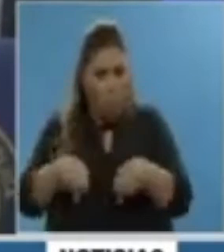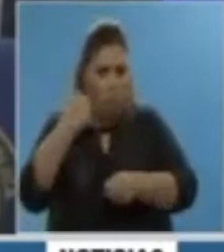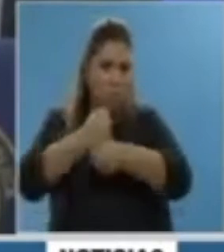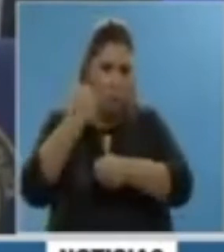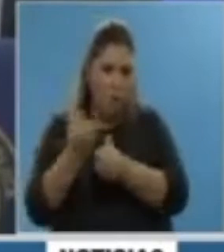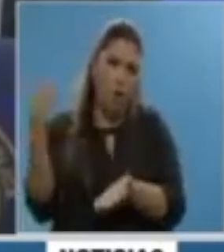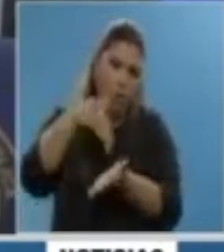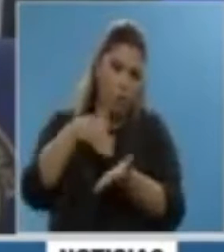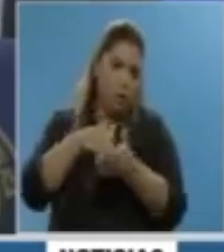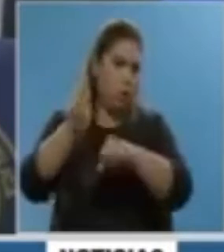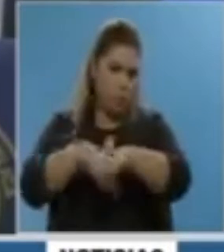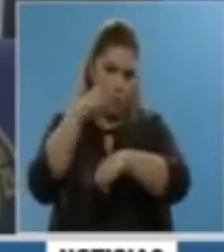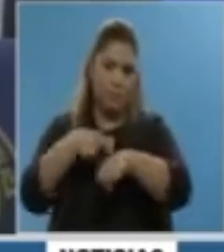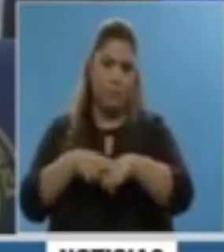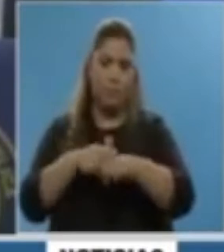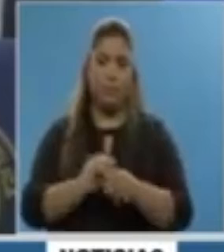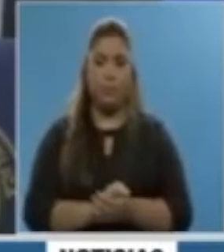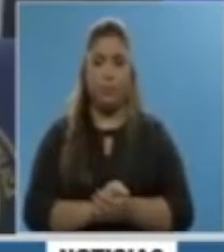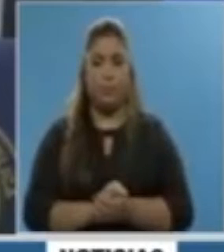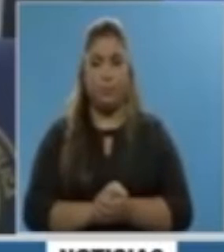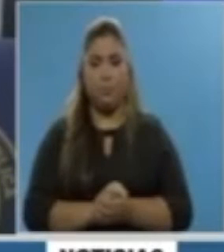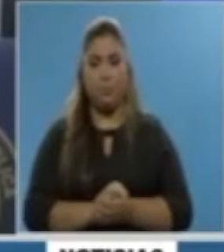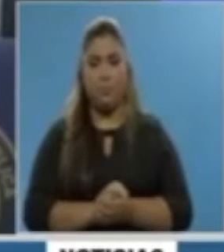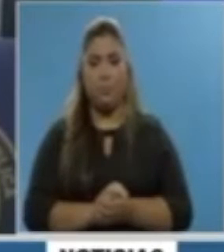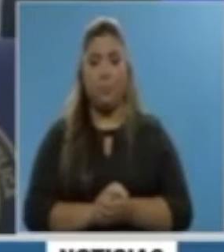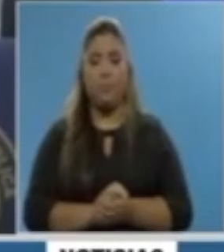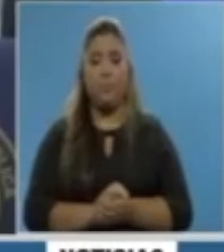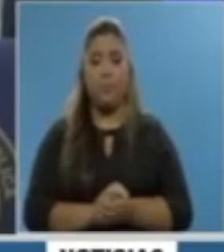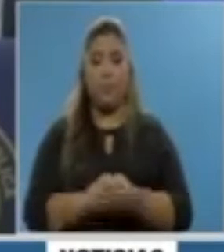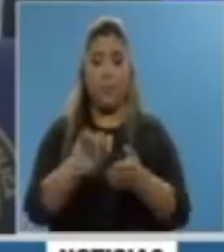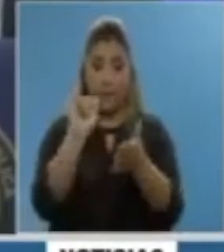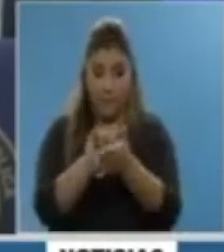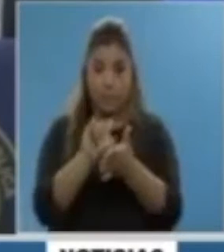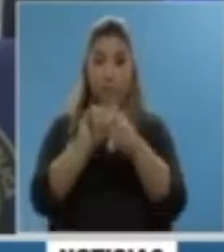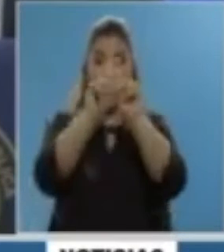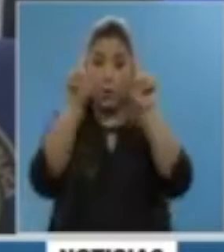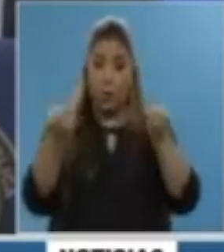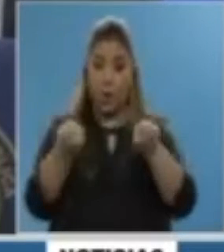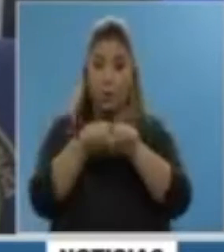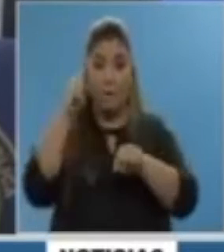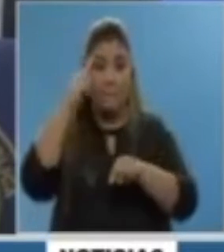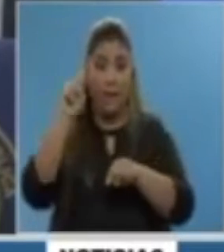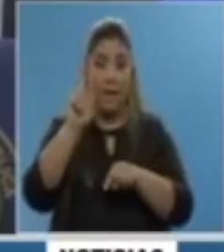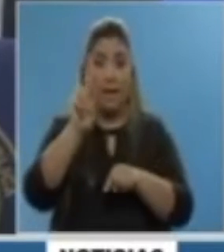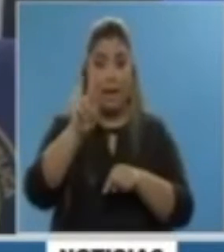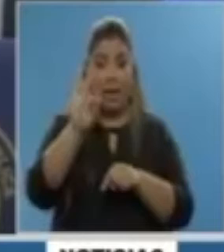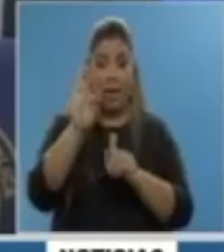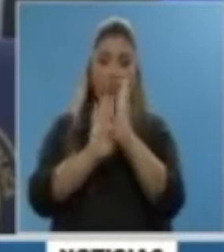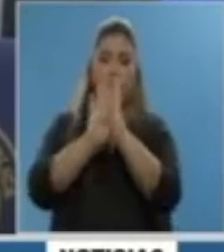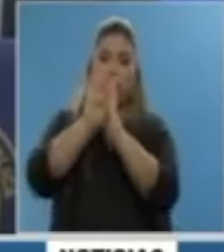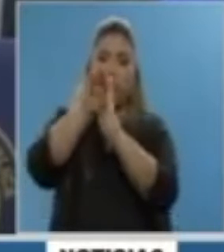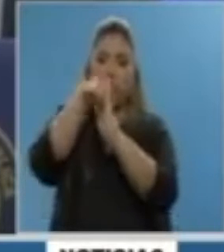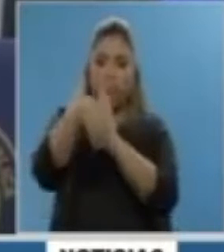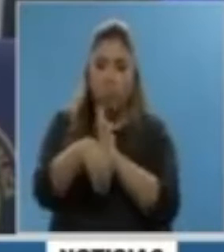cotidianas. La siguiente, por favor. Esta es la estimación que tenemos para el RT, el número